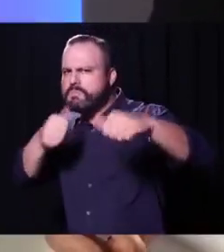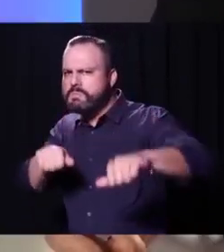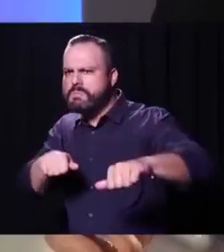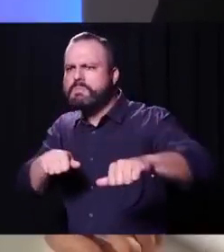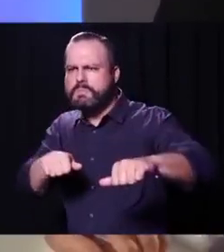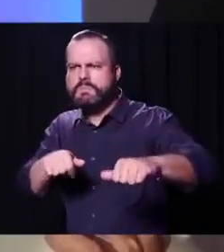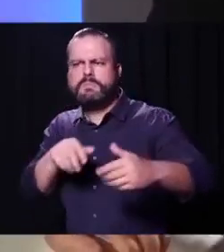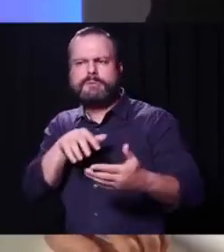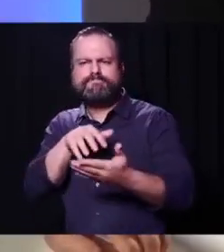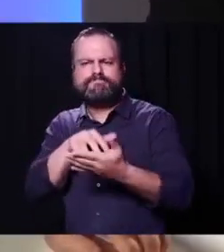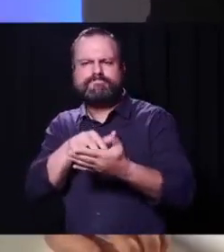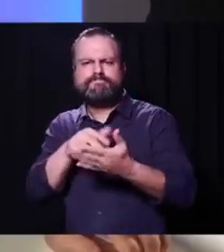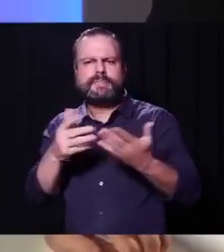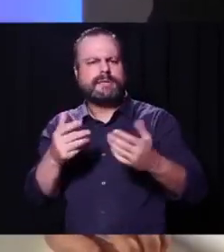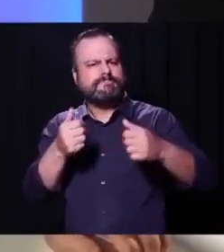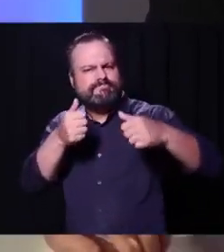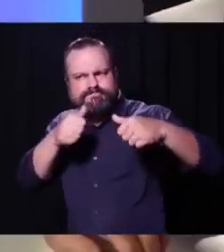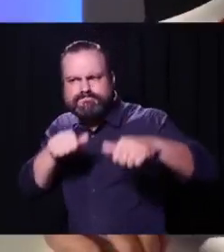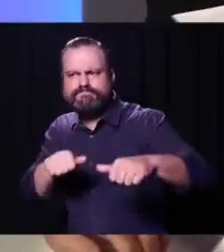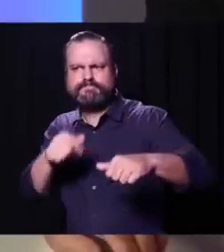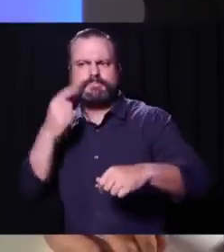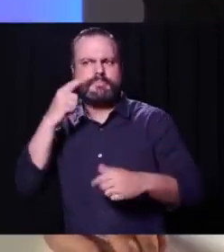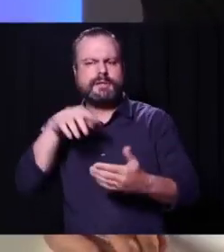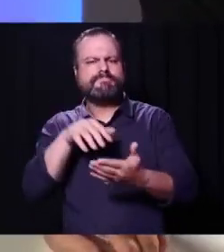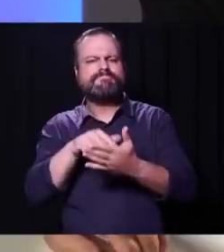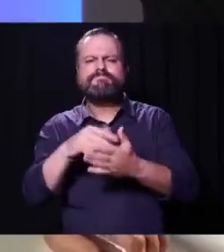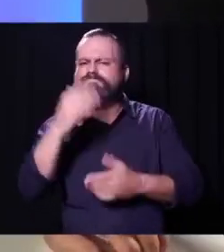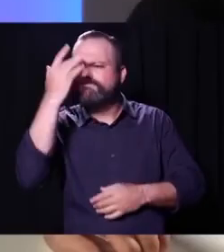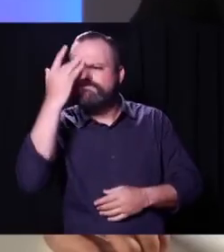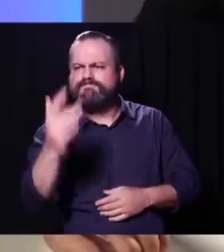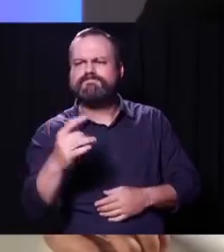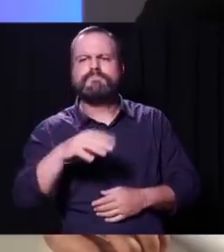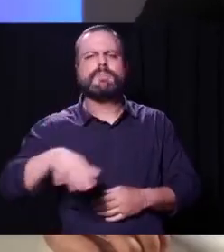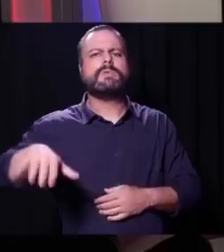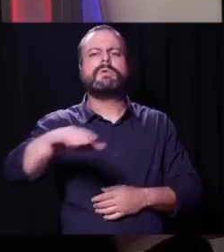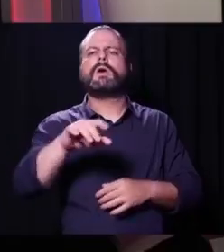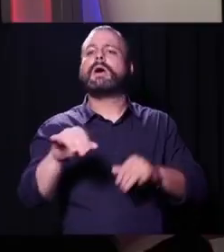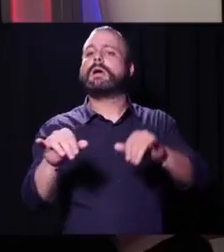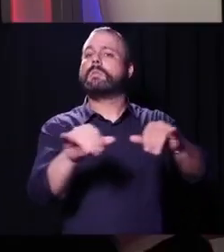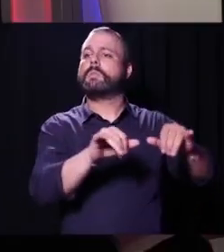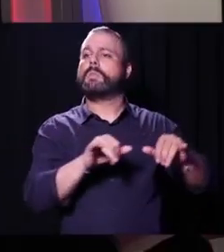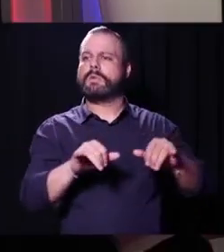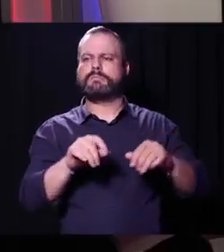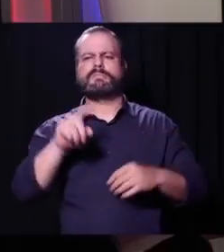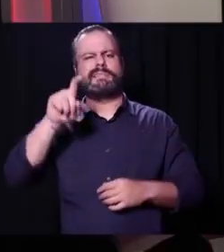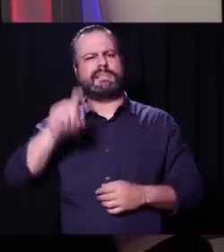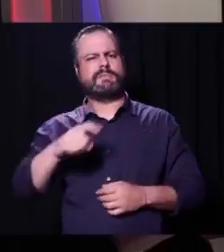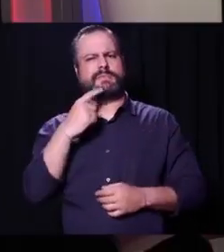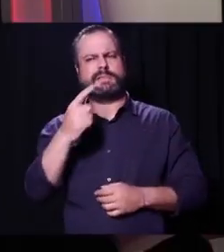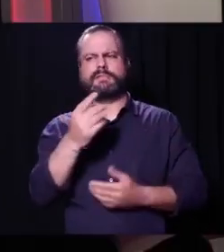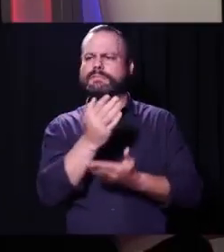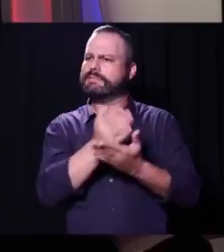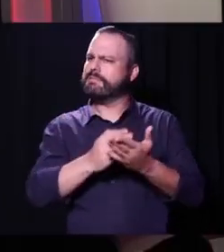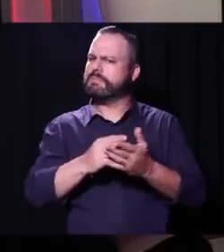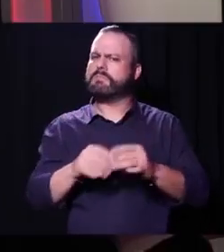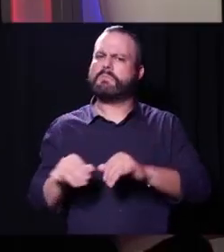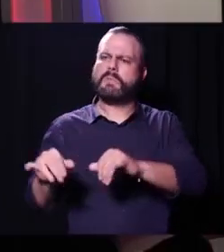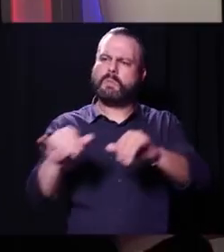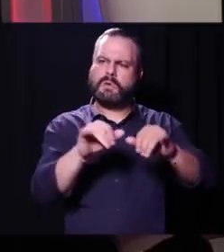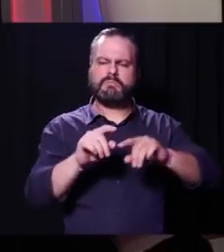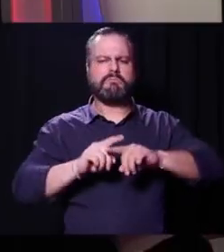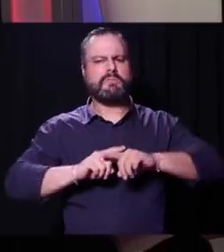que las mujeres deben ganar menos que los hombres simplemente porque no son iguales. Son iguales y en algunos casos mejores. En mi